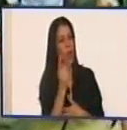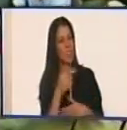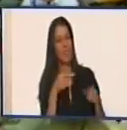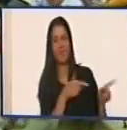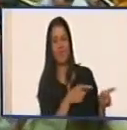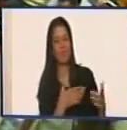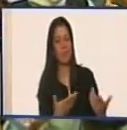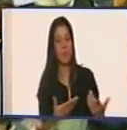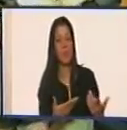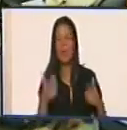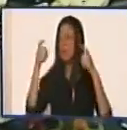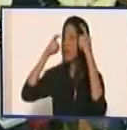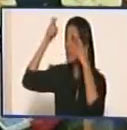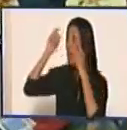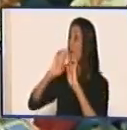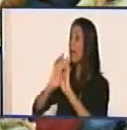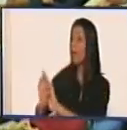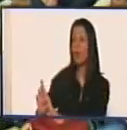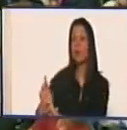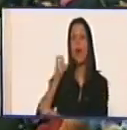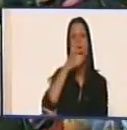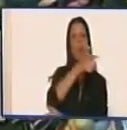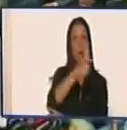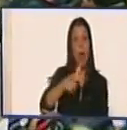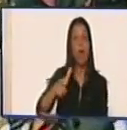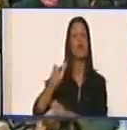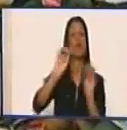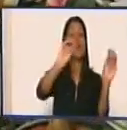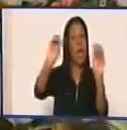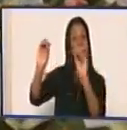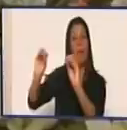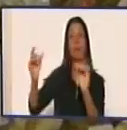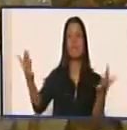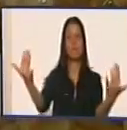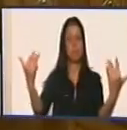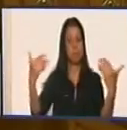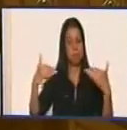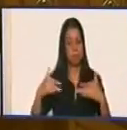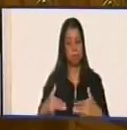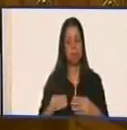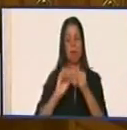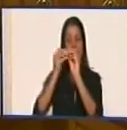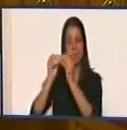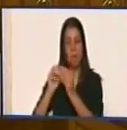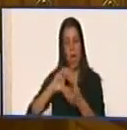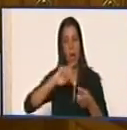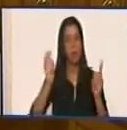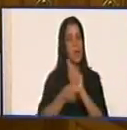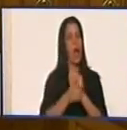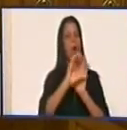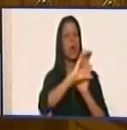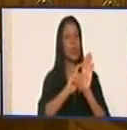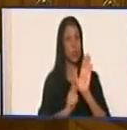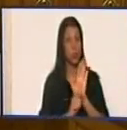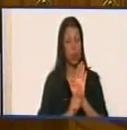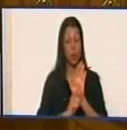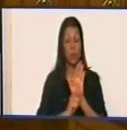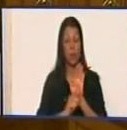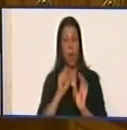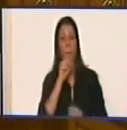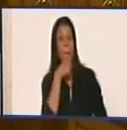gobierno. Y él dice, convocar al pueblo a una Asamblea Nacional Constituyente. Y llega José Vicente Rangel y asombrado le